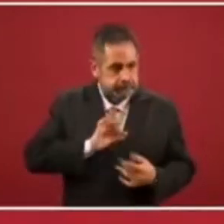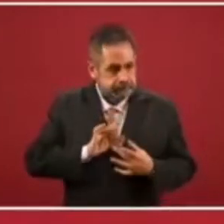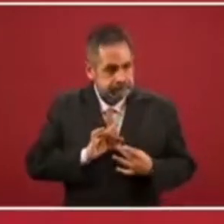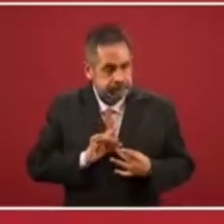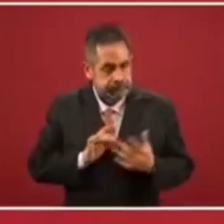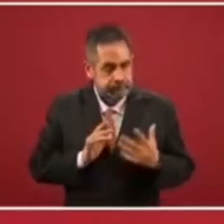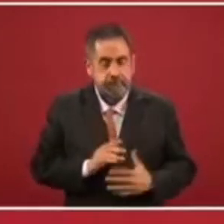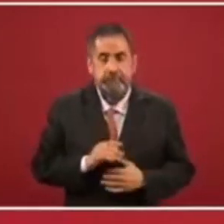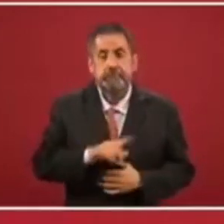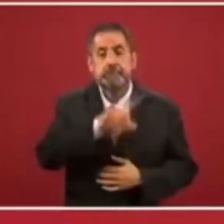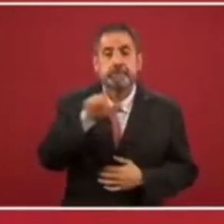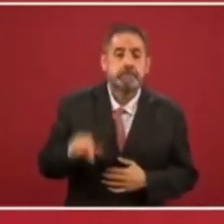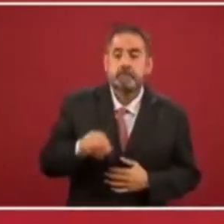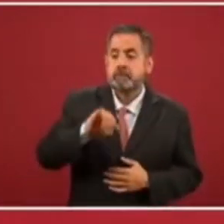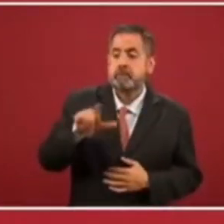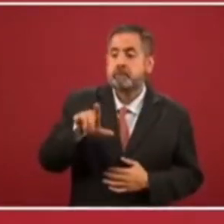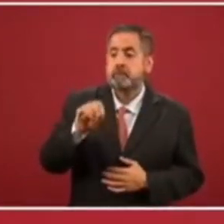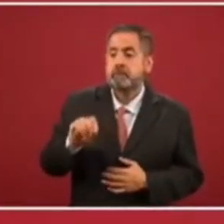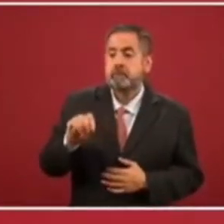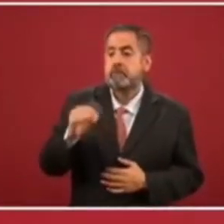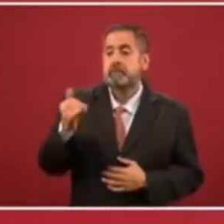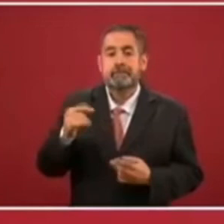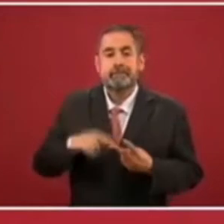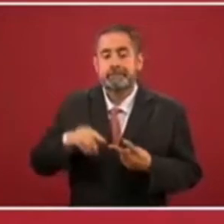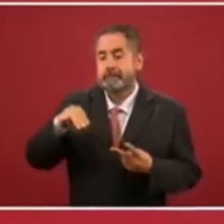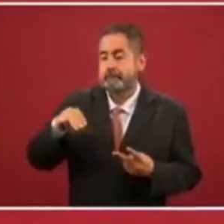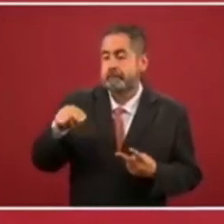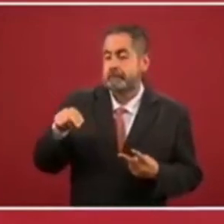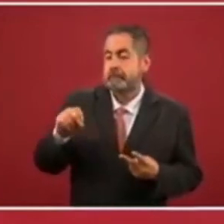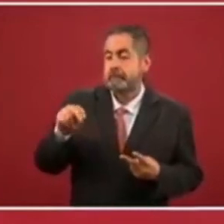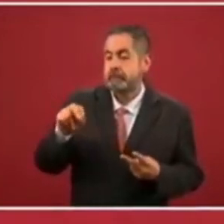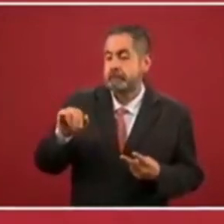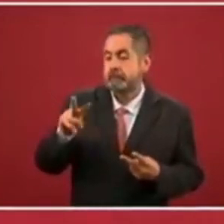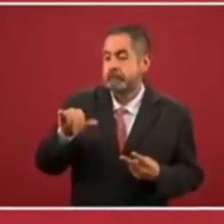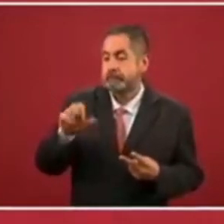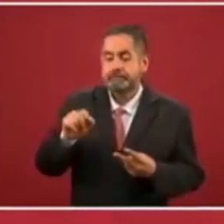Luego don Julio Scherrer y Monsi Weiss también publican